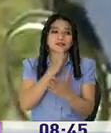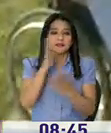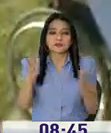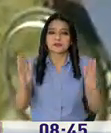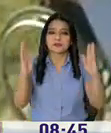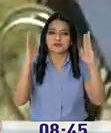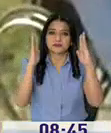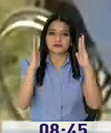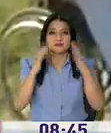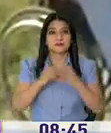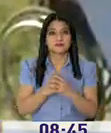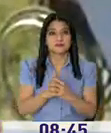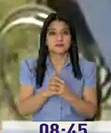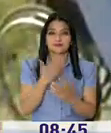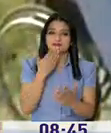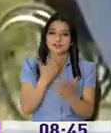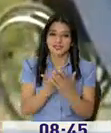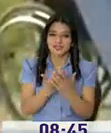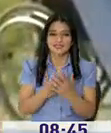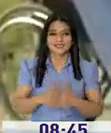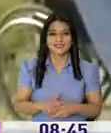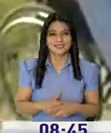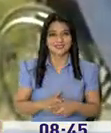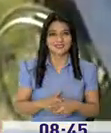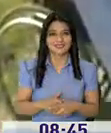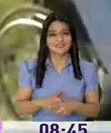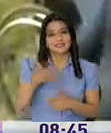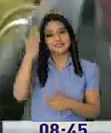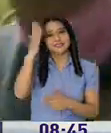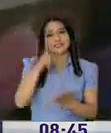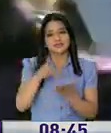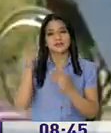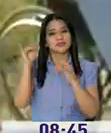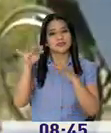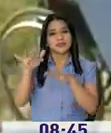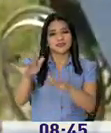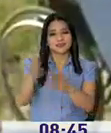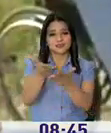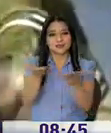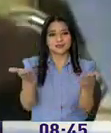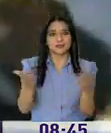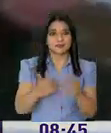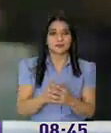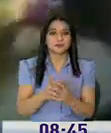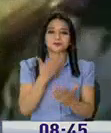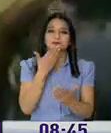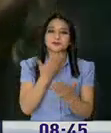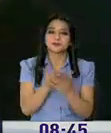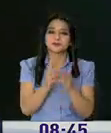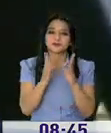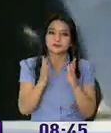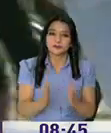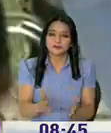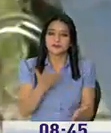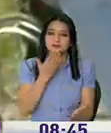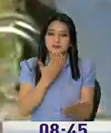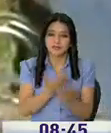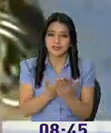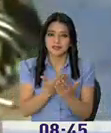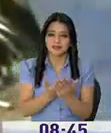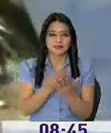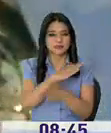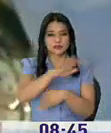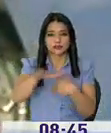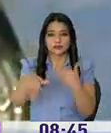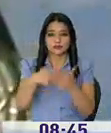todos y le agradezco al canal también. Un Dios le pague, bendiciones para ustedes. Gracias, mi vecino. Muchísimas gracias a todas